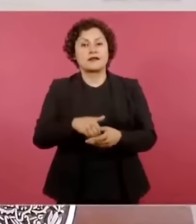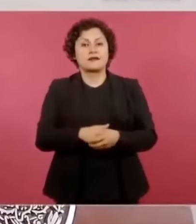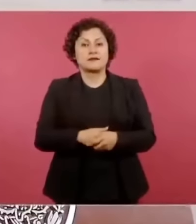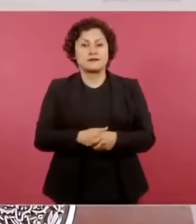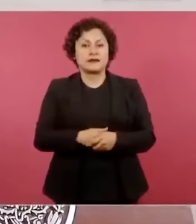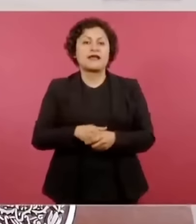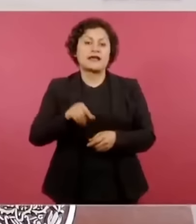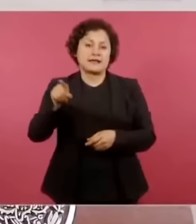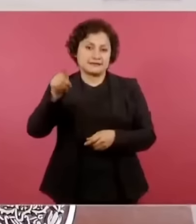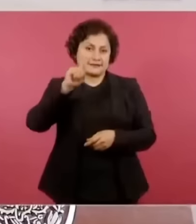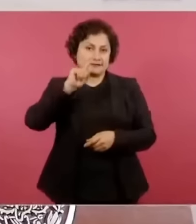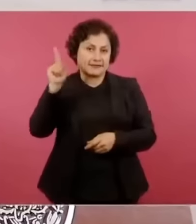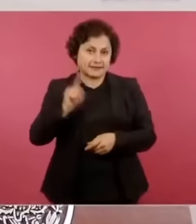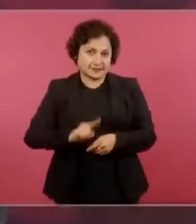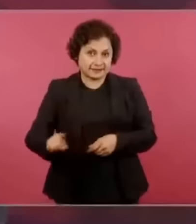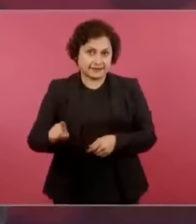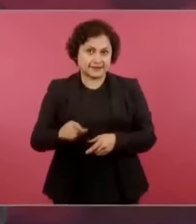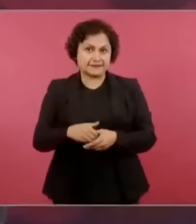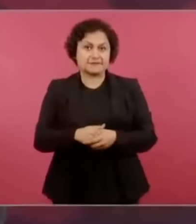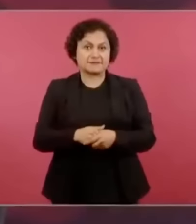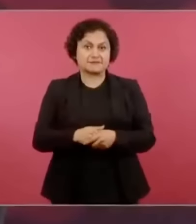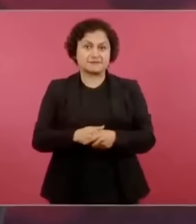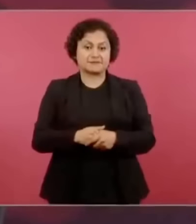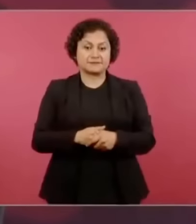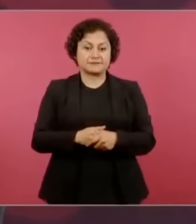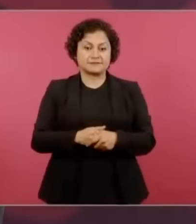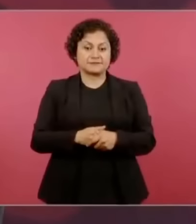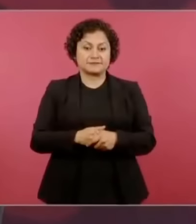en Zacatecas.